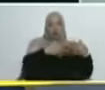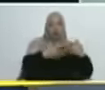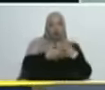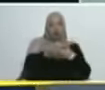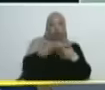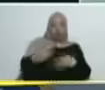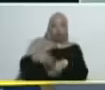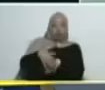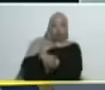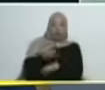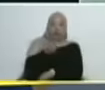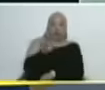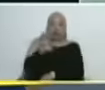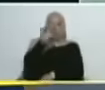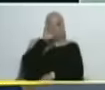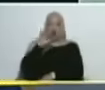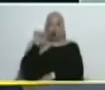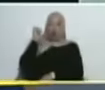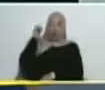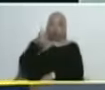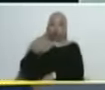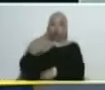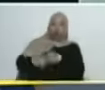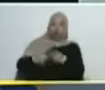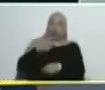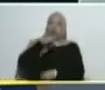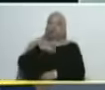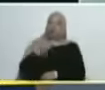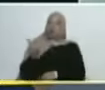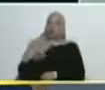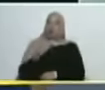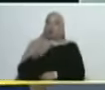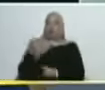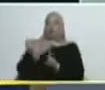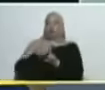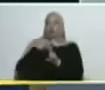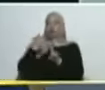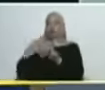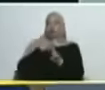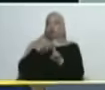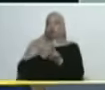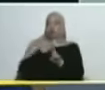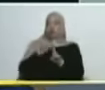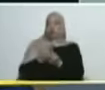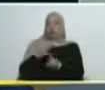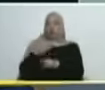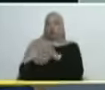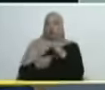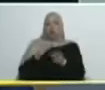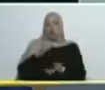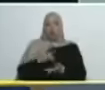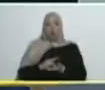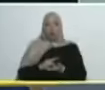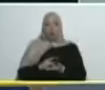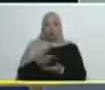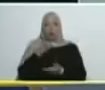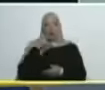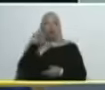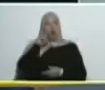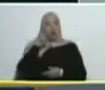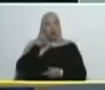en 25 años en frenar el curso de la historia con la violencia, con la emboscada, con la